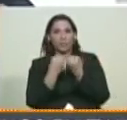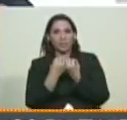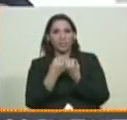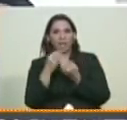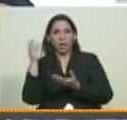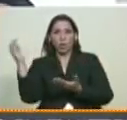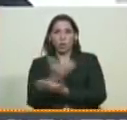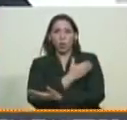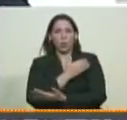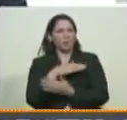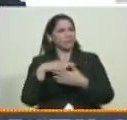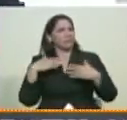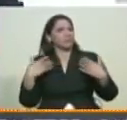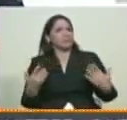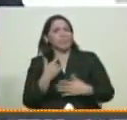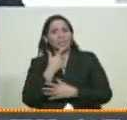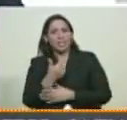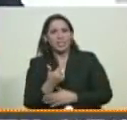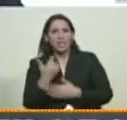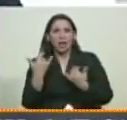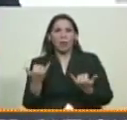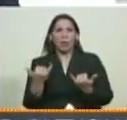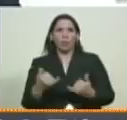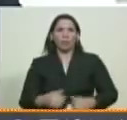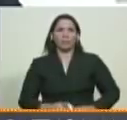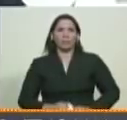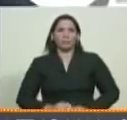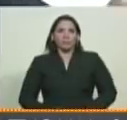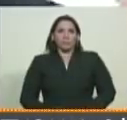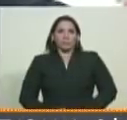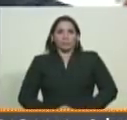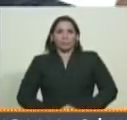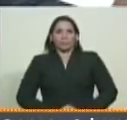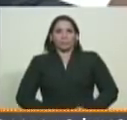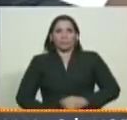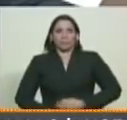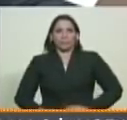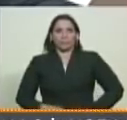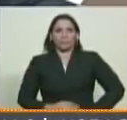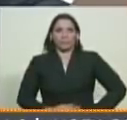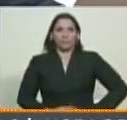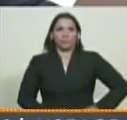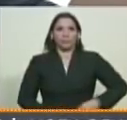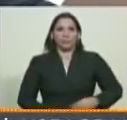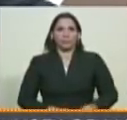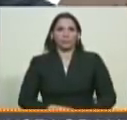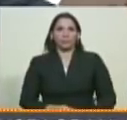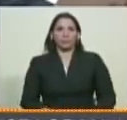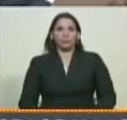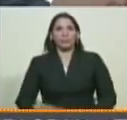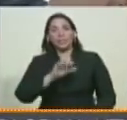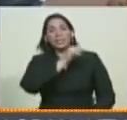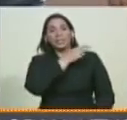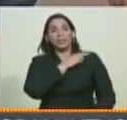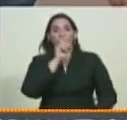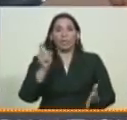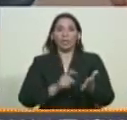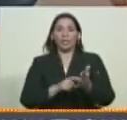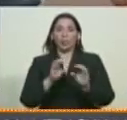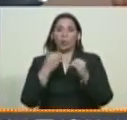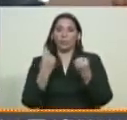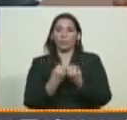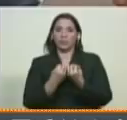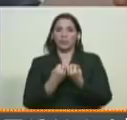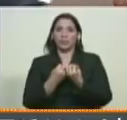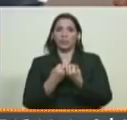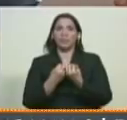¿Qué va a decir ahora? ¿Cuándo? Repito, la directora general de la Oficina para